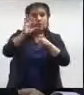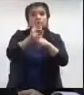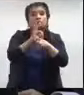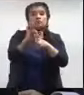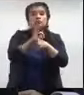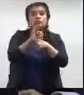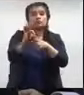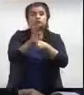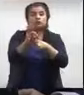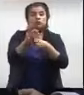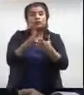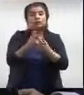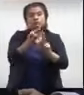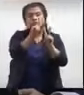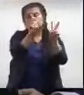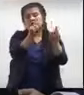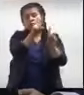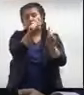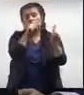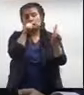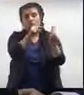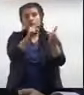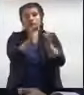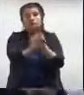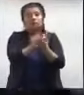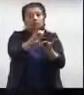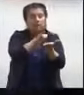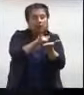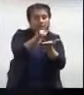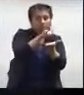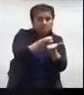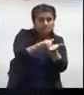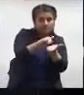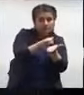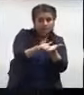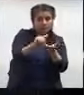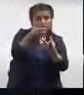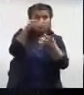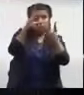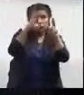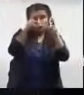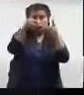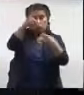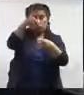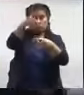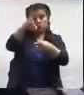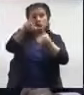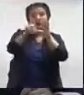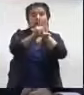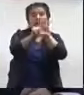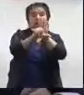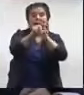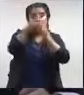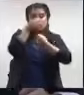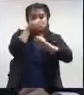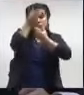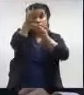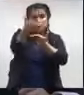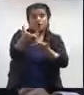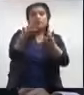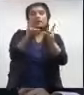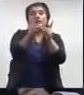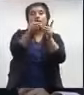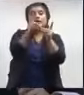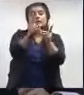funciones relacionadas con la impresión de la parte legal e informativa del Diario